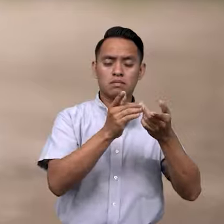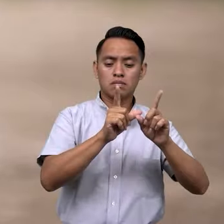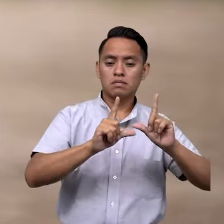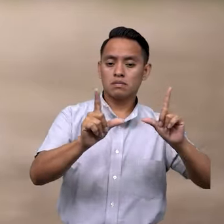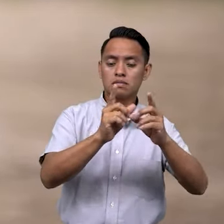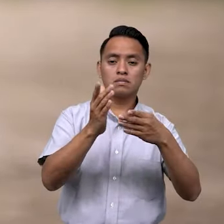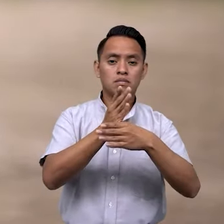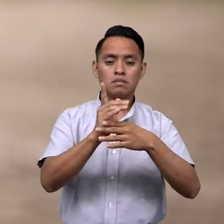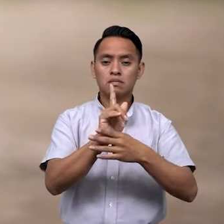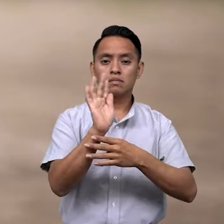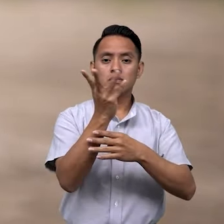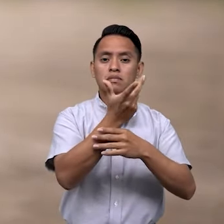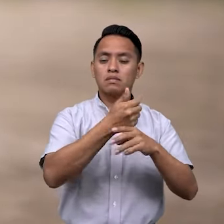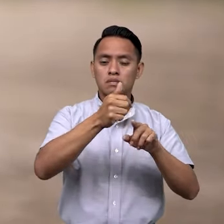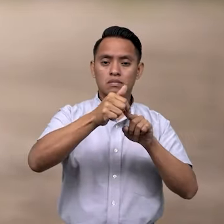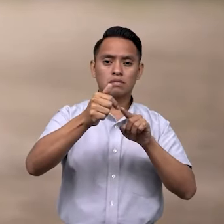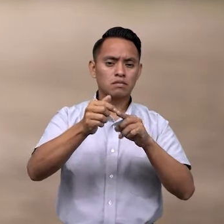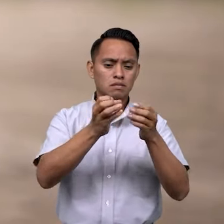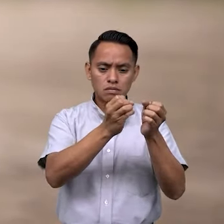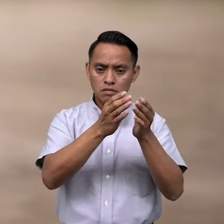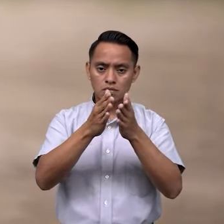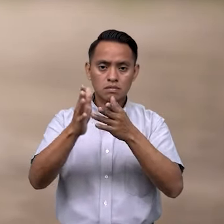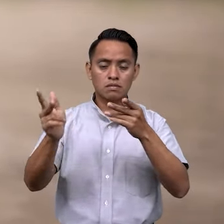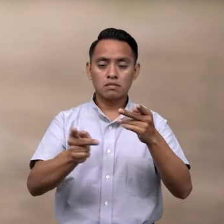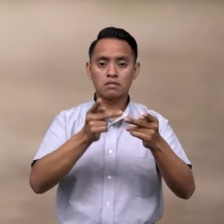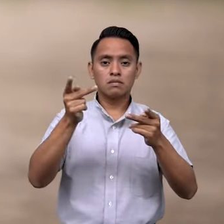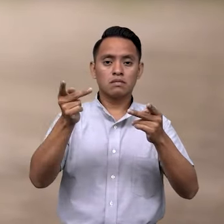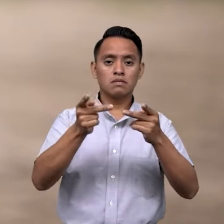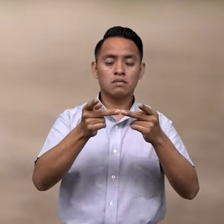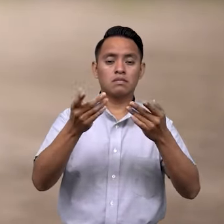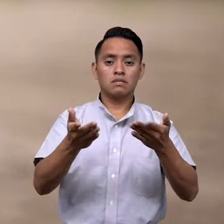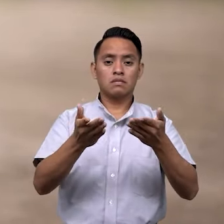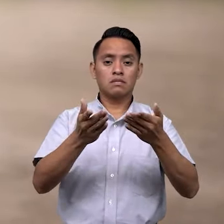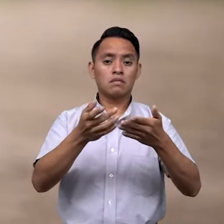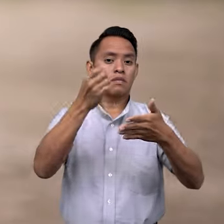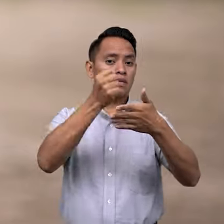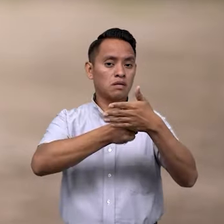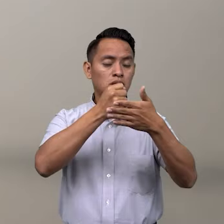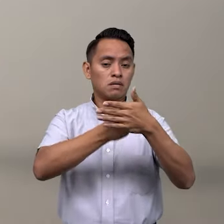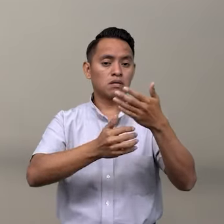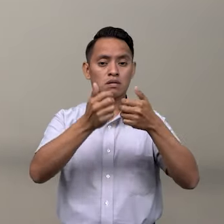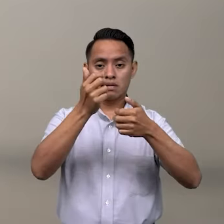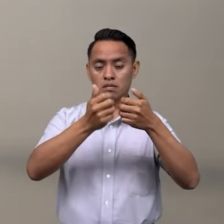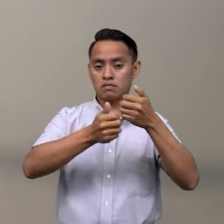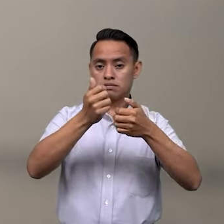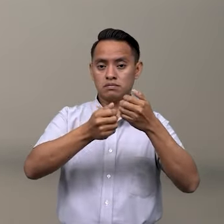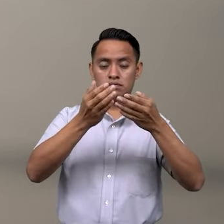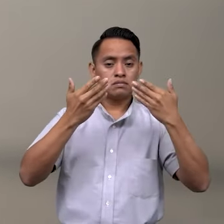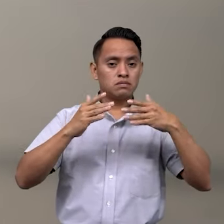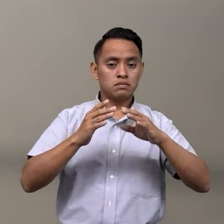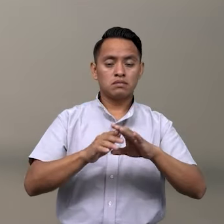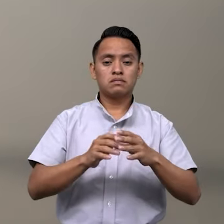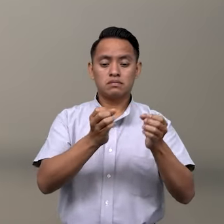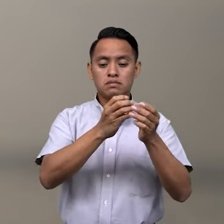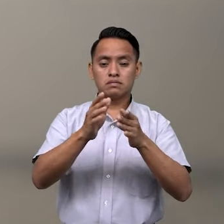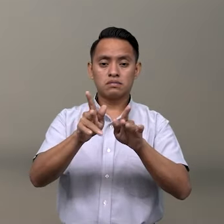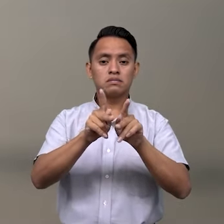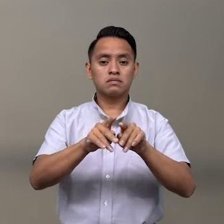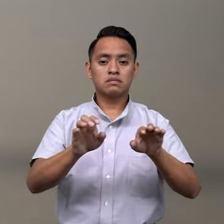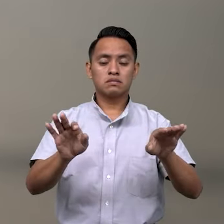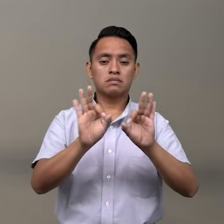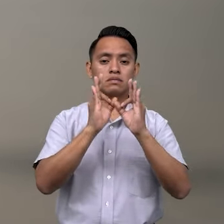es decir, todo el municipio está bien organizado para enfrentar cualquier evento. La elaboración de los planes familiares,